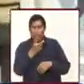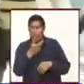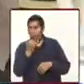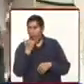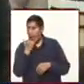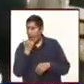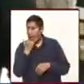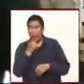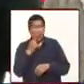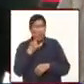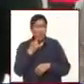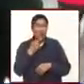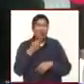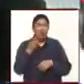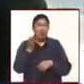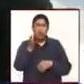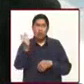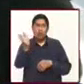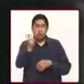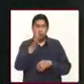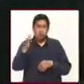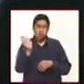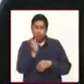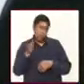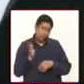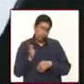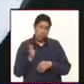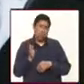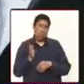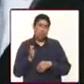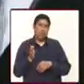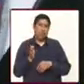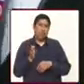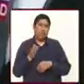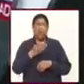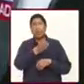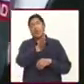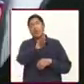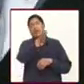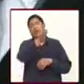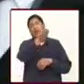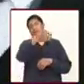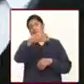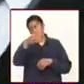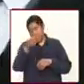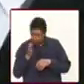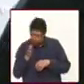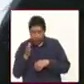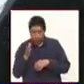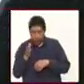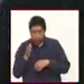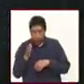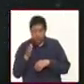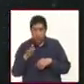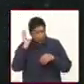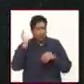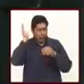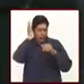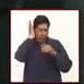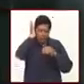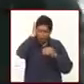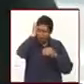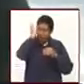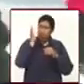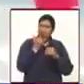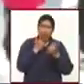Ha sido, dice que el impacto ha venido allá, choca un auto y entonces ha vuelto a subir allá. Entonces ha vuelto a bajar. Cuando ya escucha pum, pum,